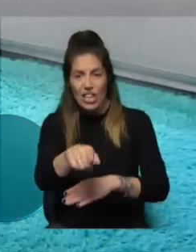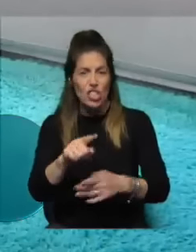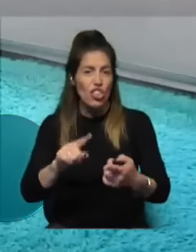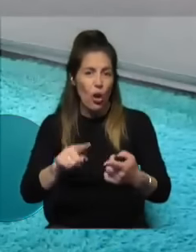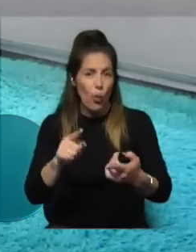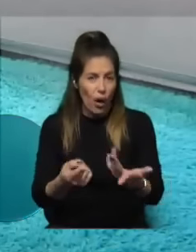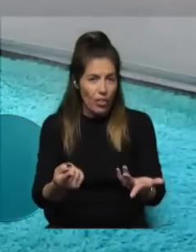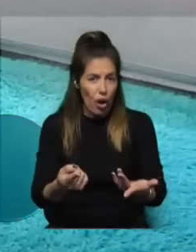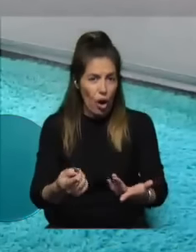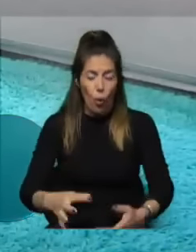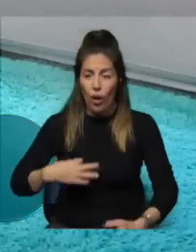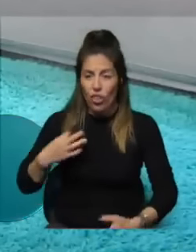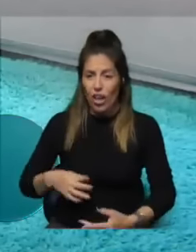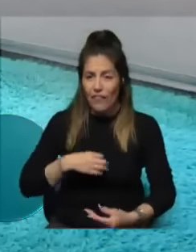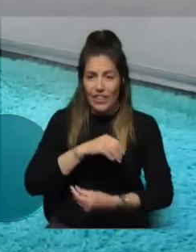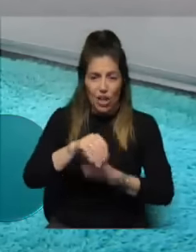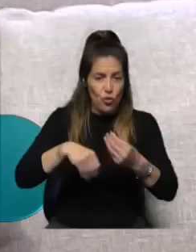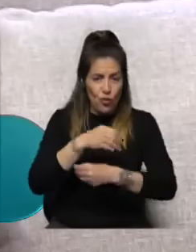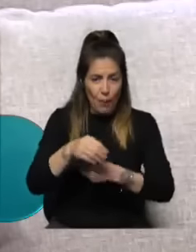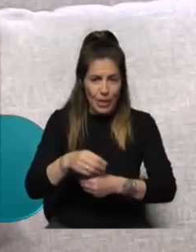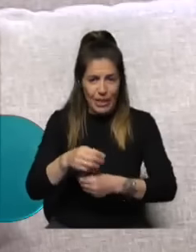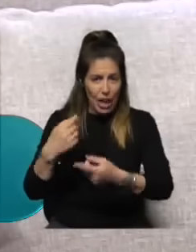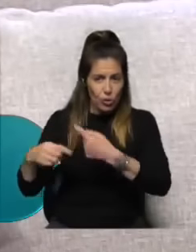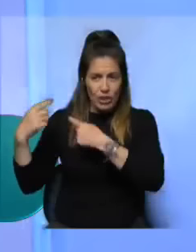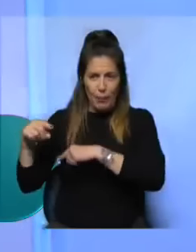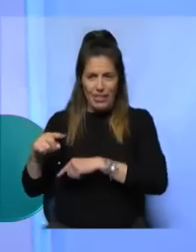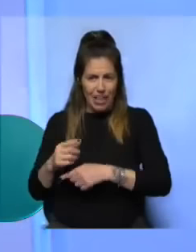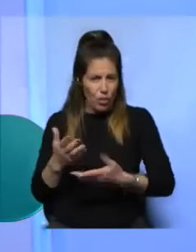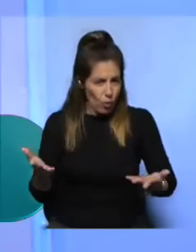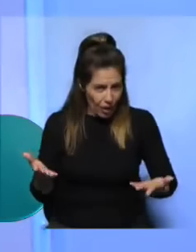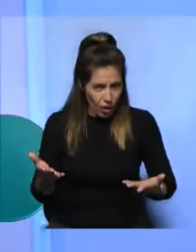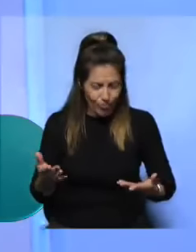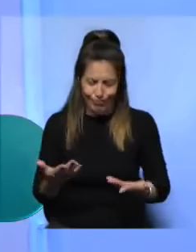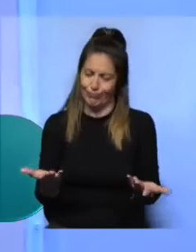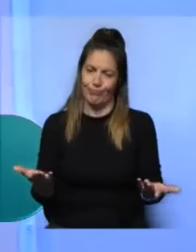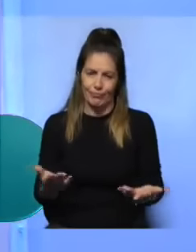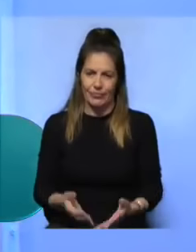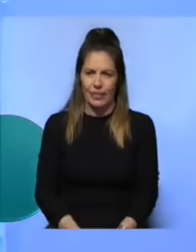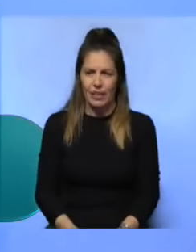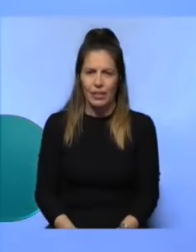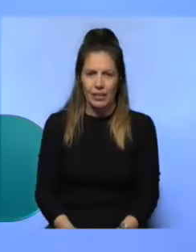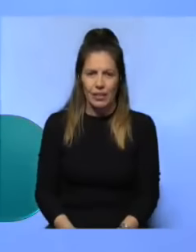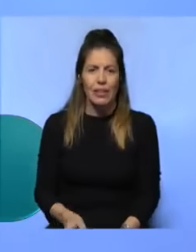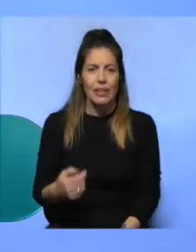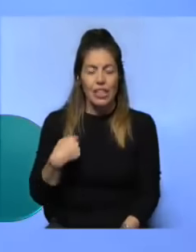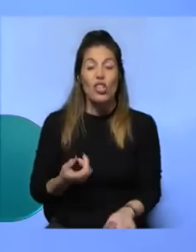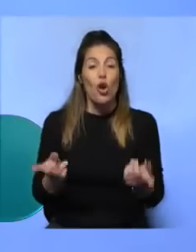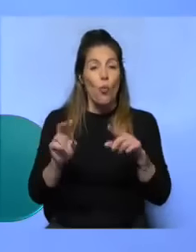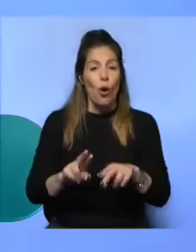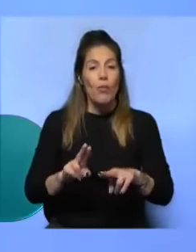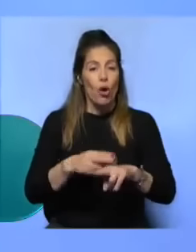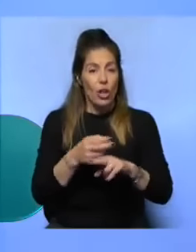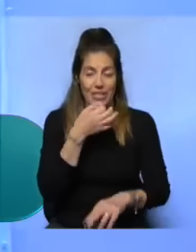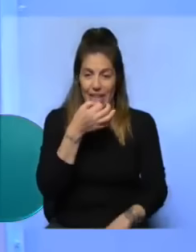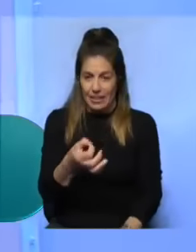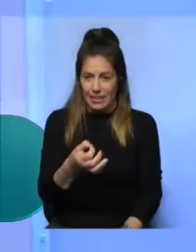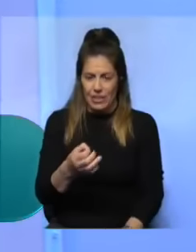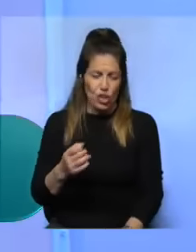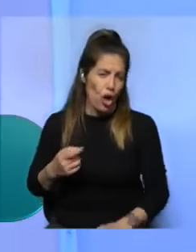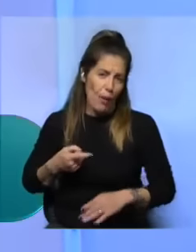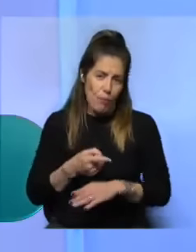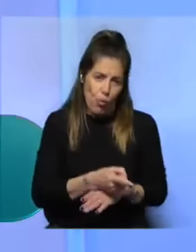sus familias, de sus antepasados en juego? De locos. Es de locos. Y yo vuelvo a decir lo mismo, repudio todo